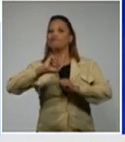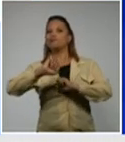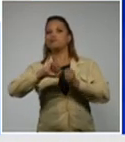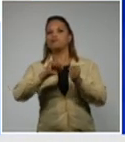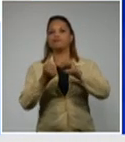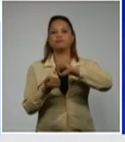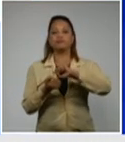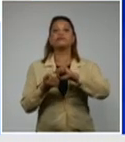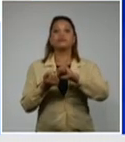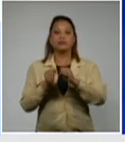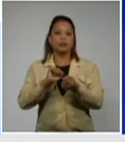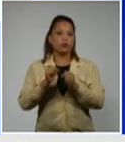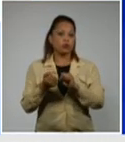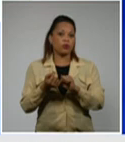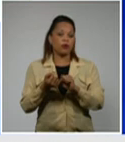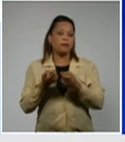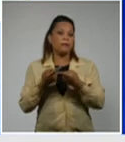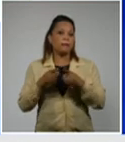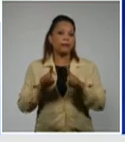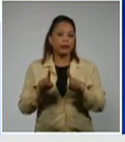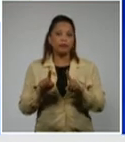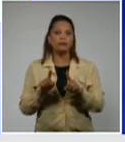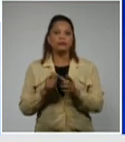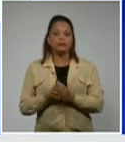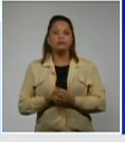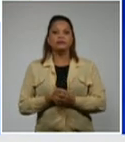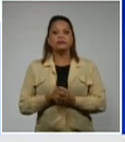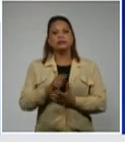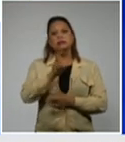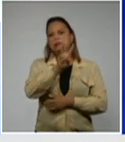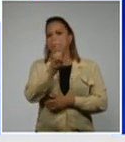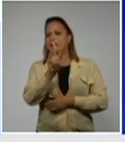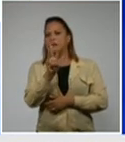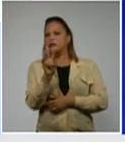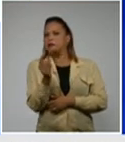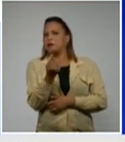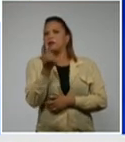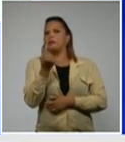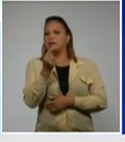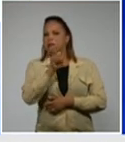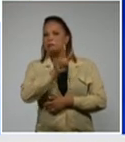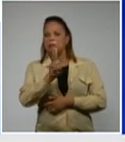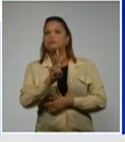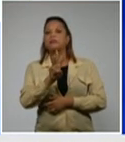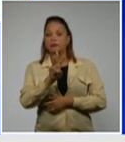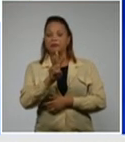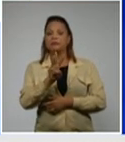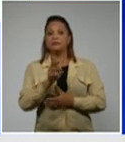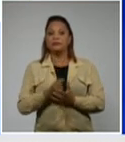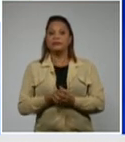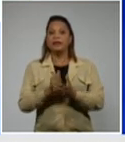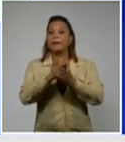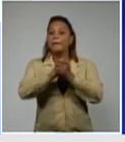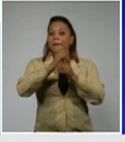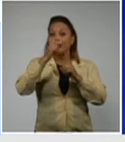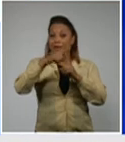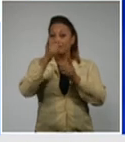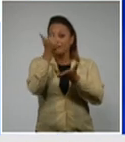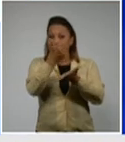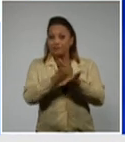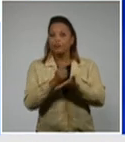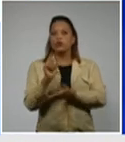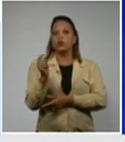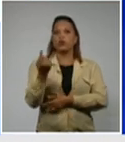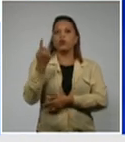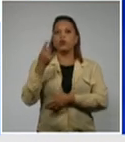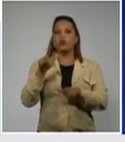pandemia, pues 3 casos autóctonos ayer, de Matanzas, de Cárdenas y de Los